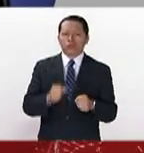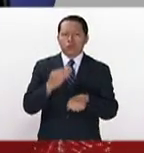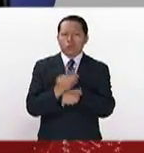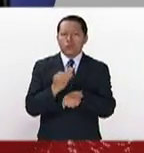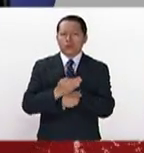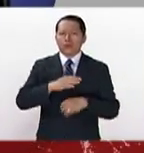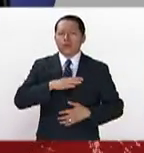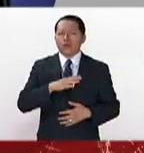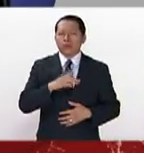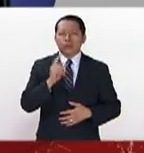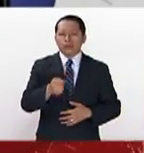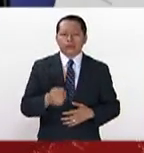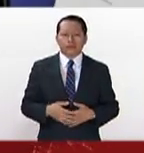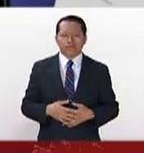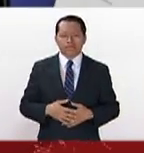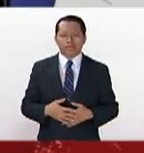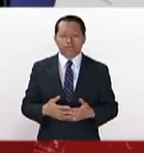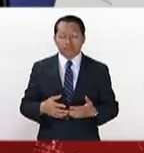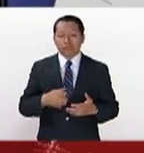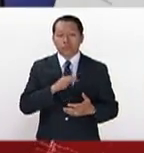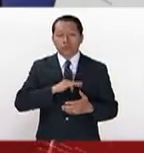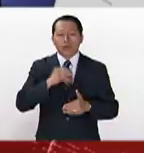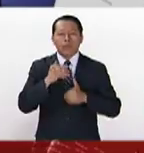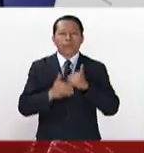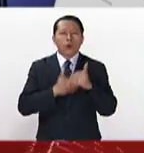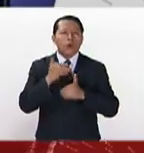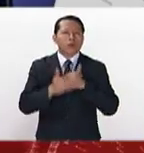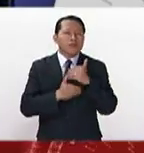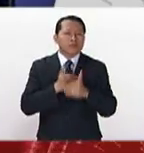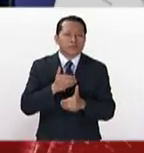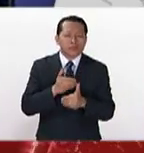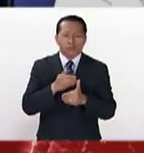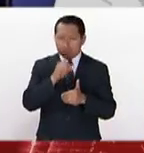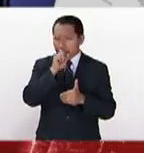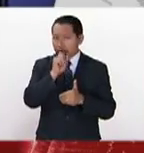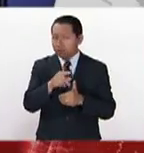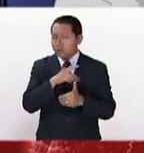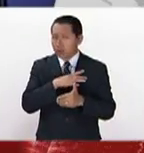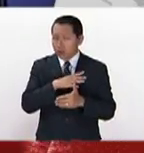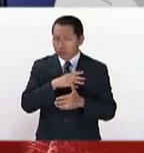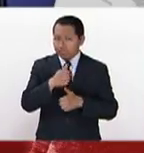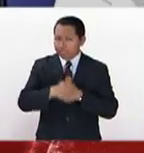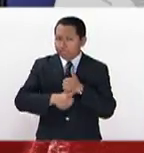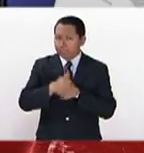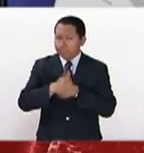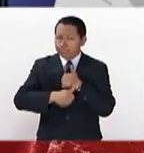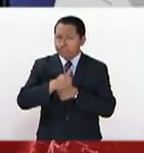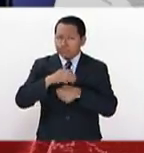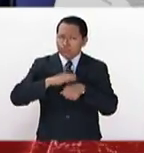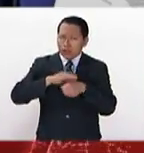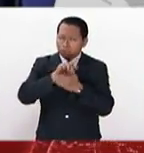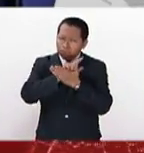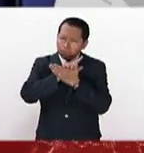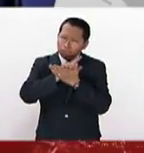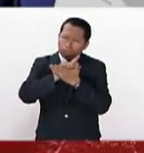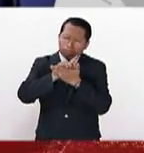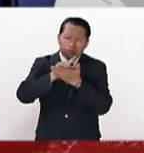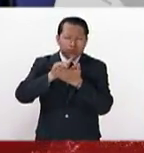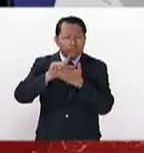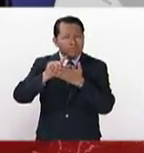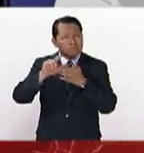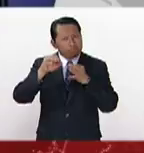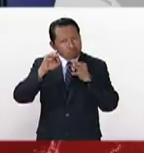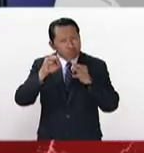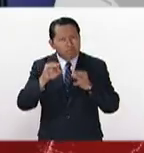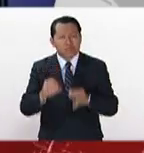presencia de los procedimientos licitatorios más transparentes de la